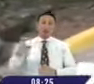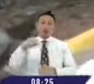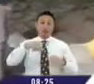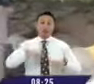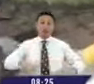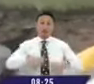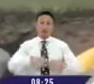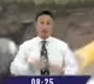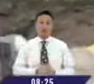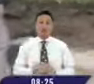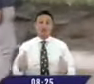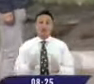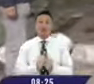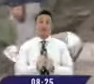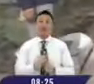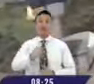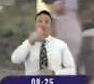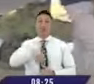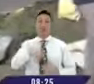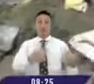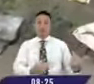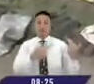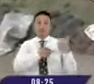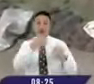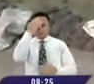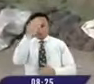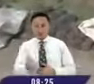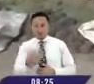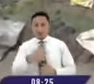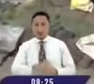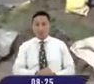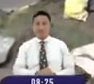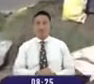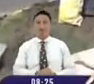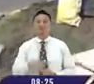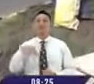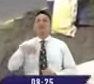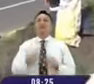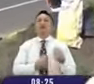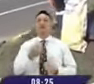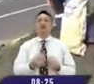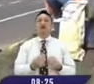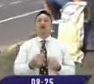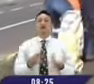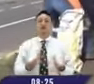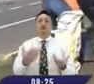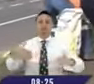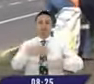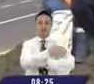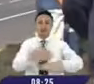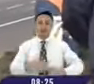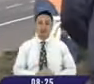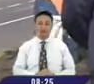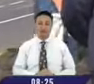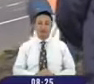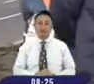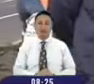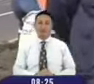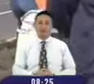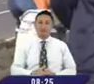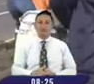la persona aquí encargada. Buenos días. Coméntenme, ¿qué están haciendo? ¿Cómo van a desarrollar esto? ¿Cuándo se acaba la obra? Hola, Topo, ¿cómo